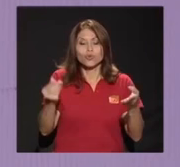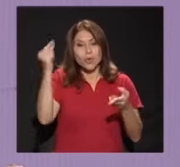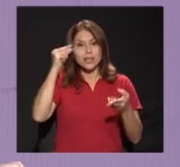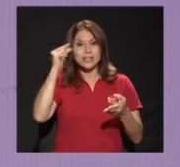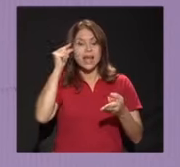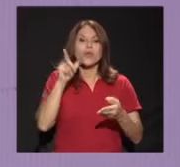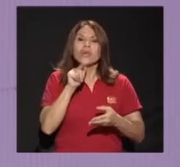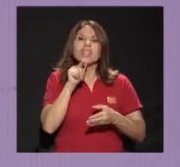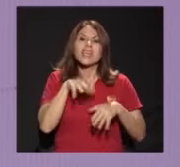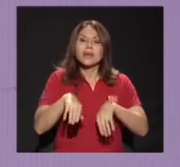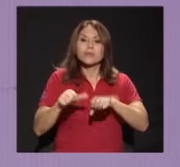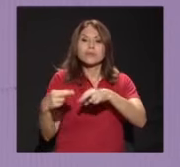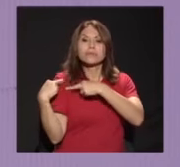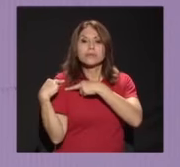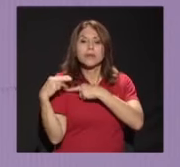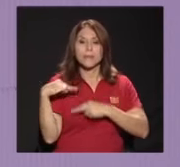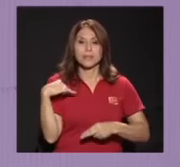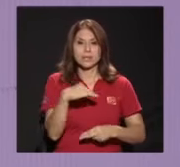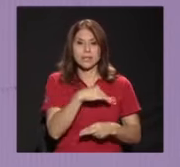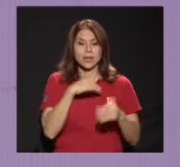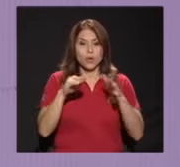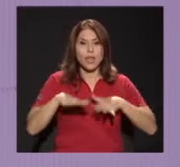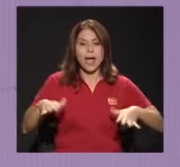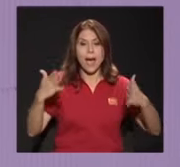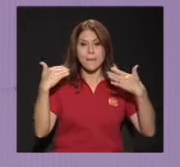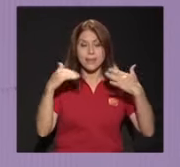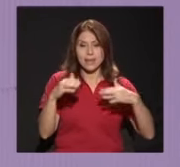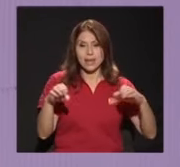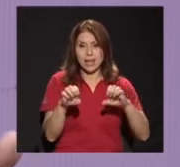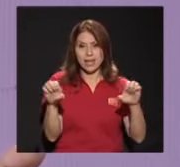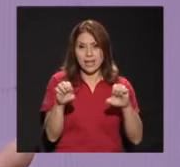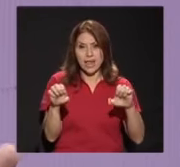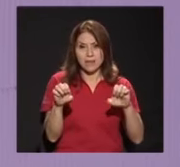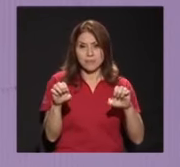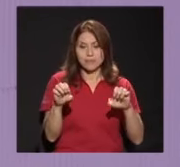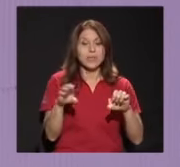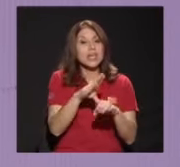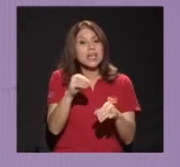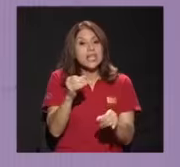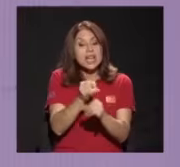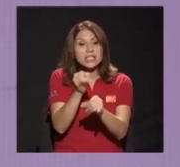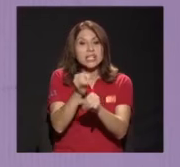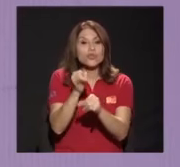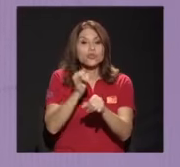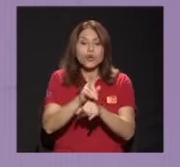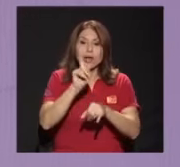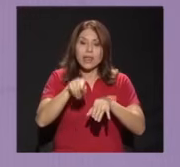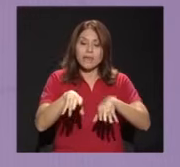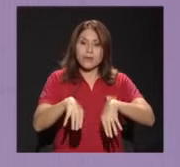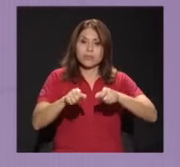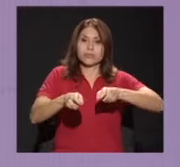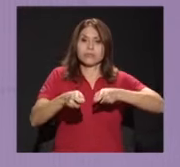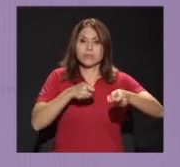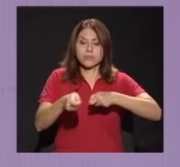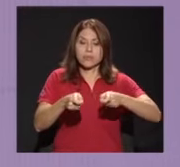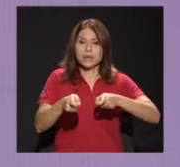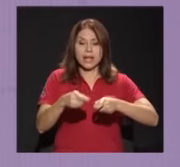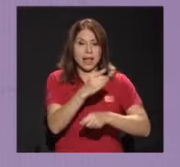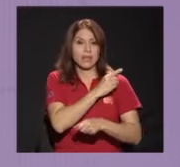Ministerio de Ambiente y Energía, y la institución ejecutora, por decirlo así, vendría siendo la Dirección Nacional de Aguas,